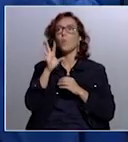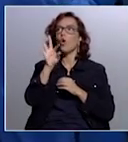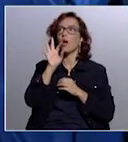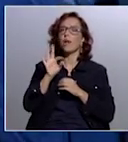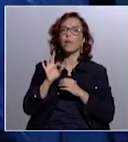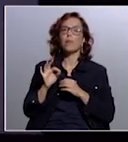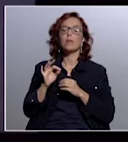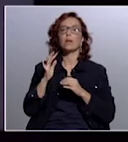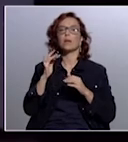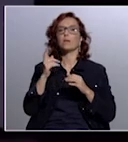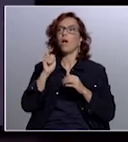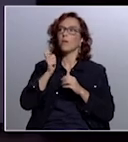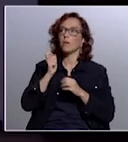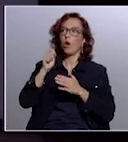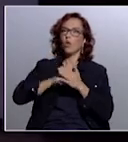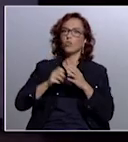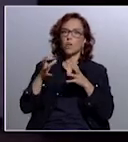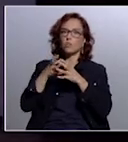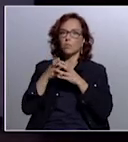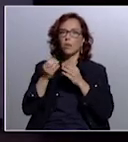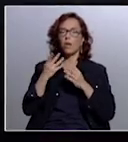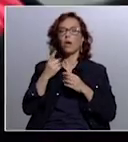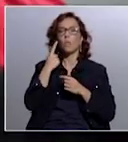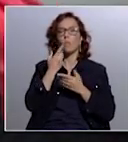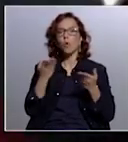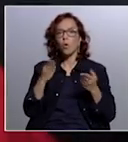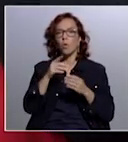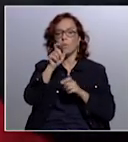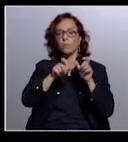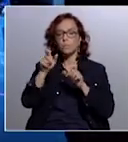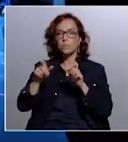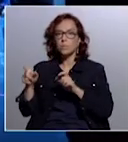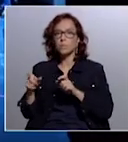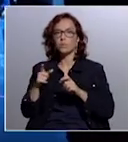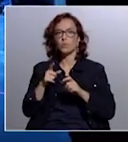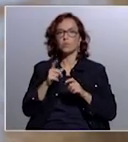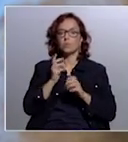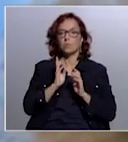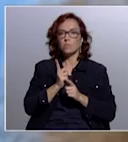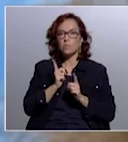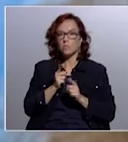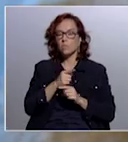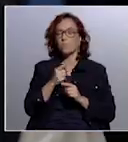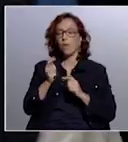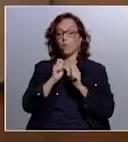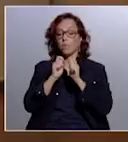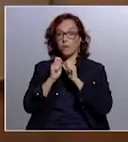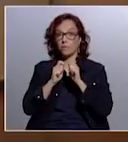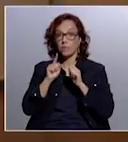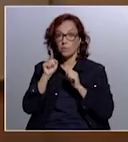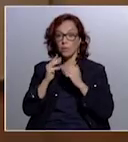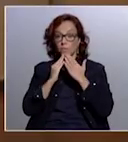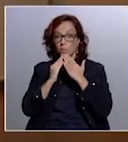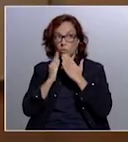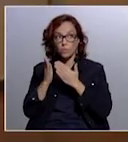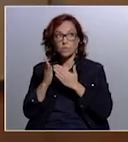cómo se articula el trabajo y presentación de los elencos estables la entrevista de informe capital será con la directora general del